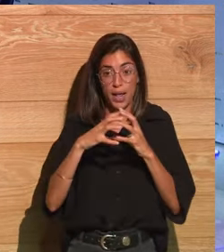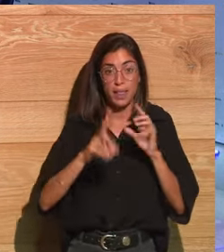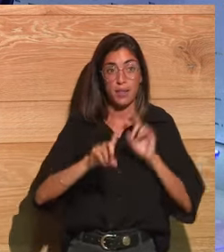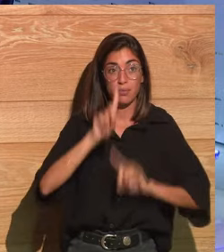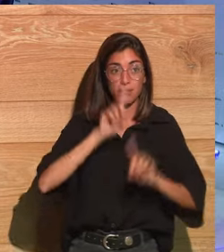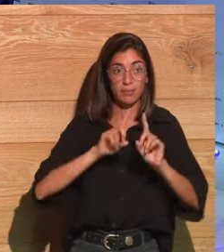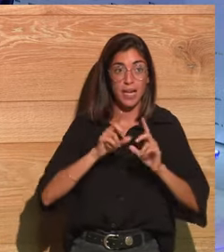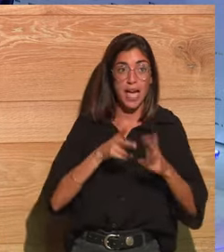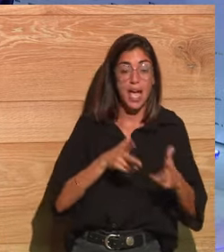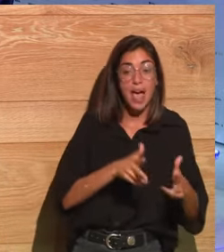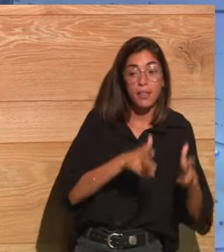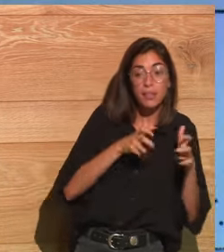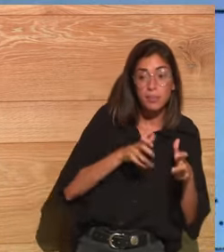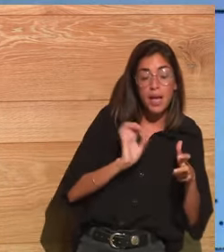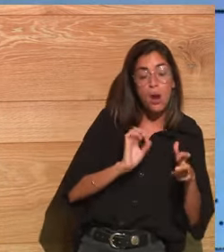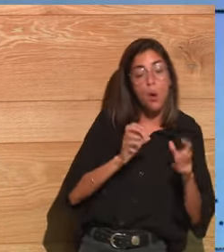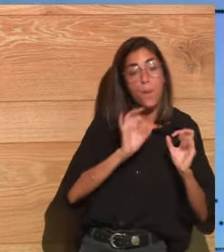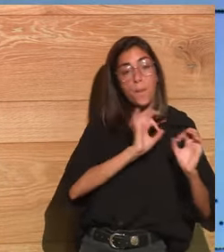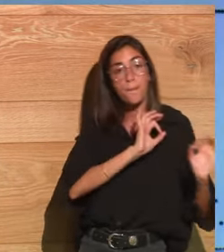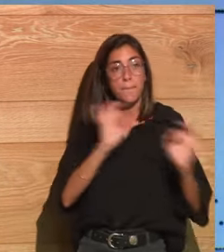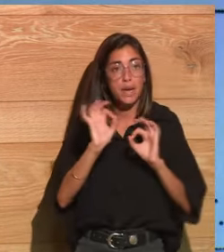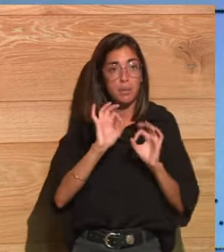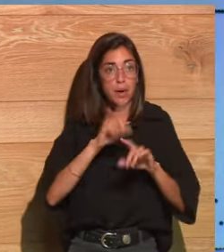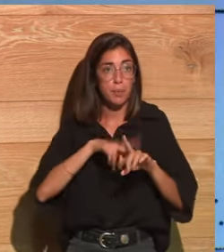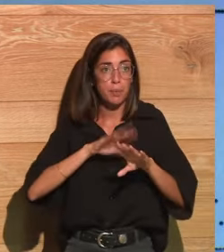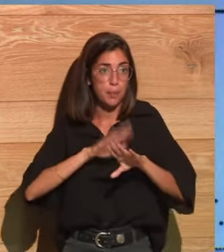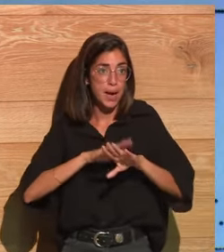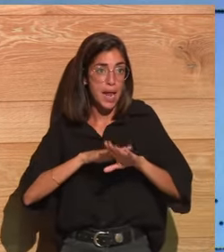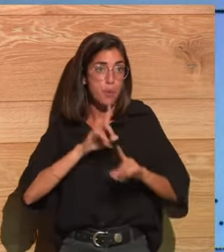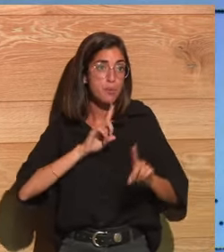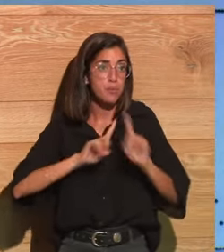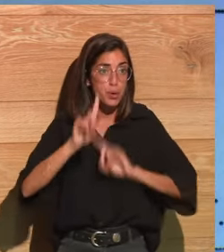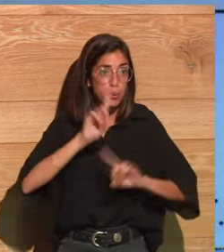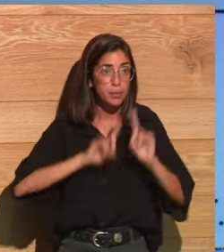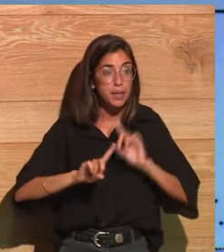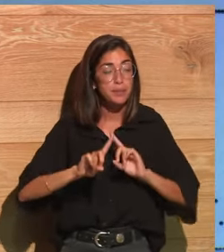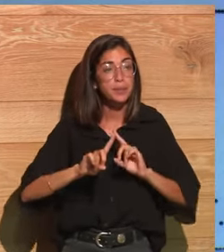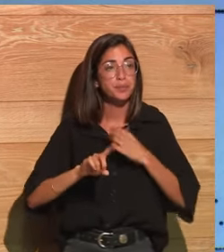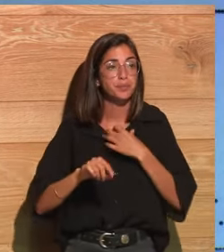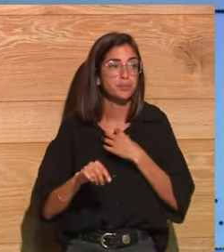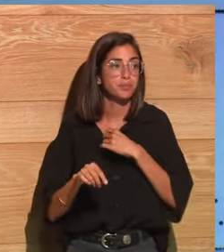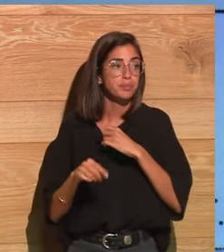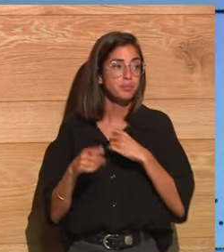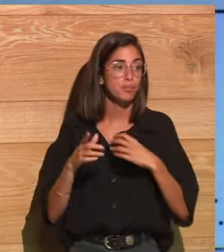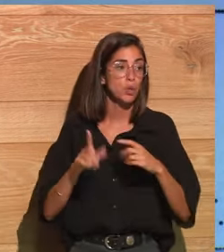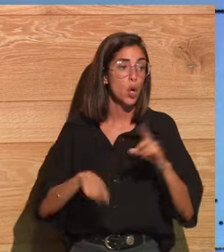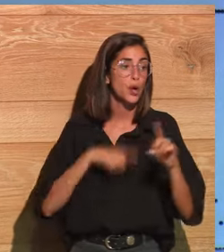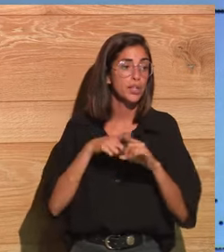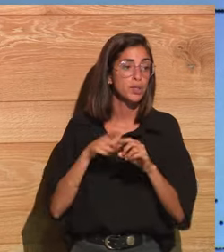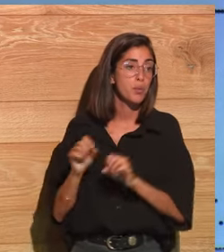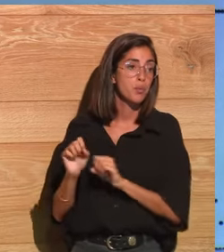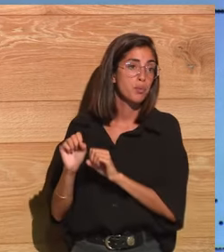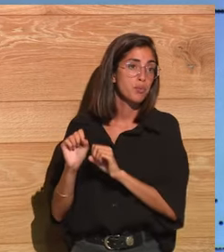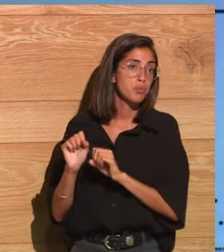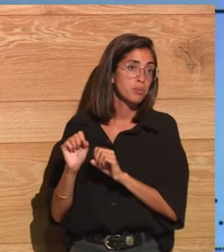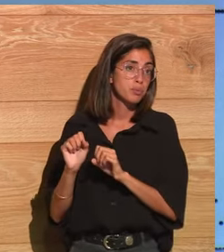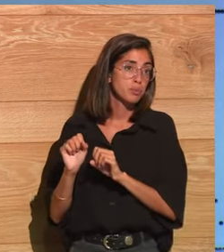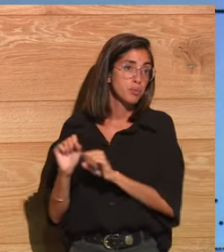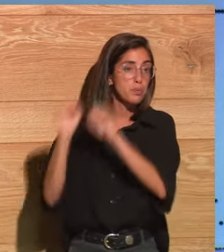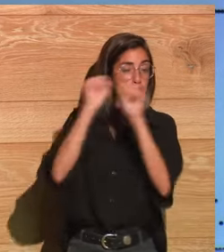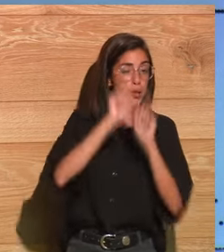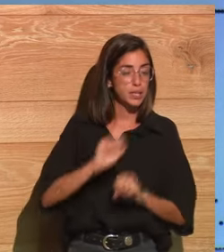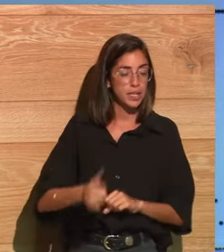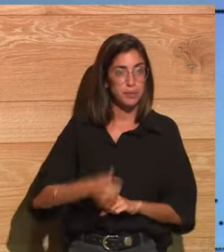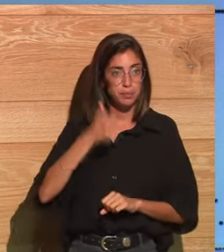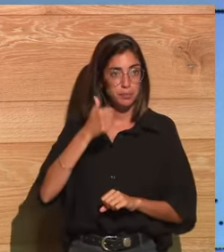y para anticipar, incluso donde no los hay, para poder protegernos mejor, ¿no? El miedo, incluso yo creo que la mayor expresión que